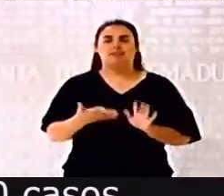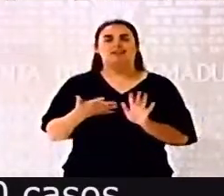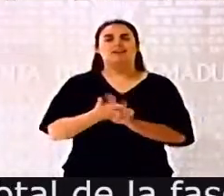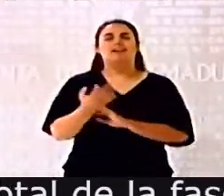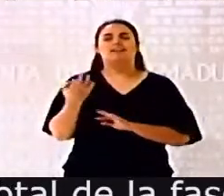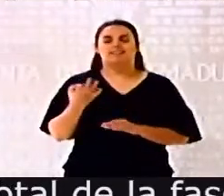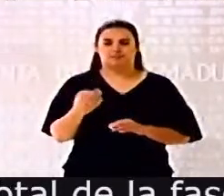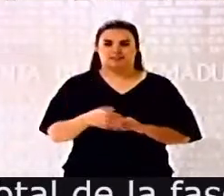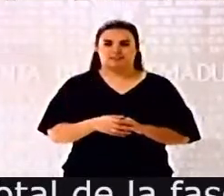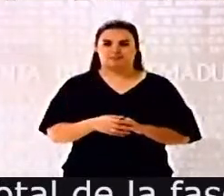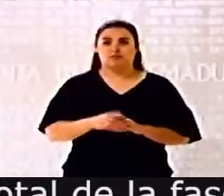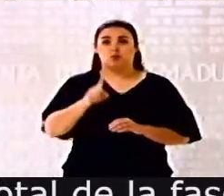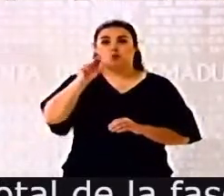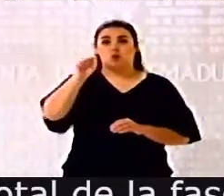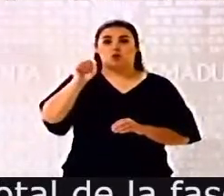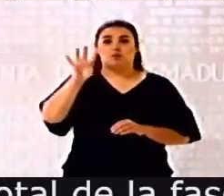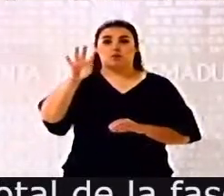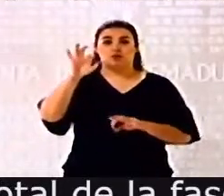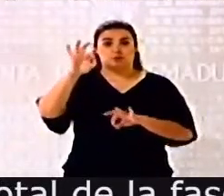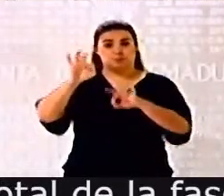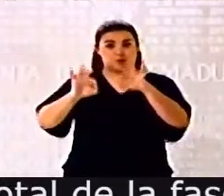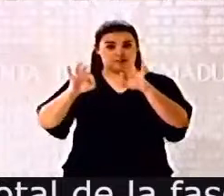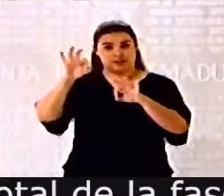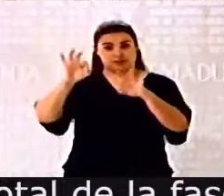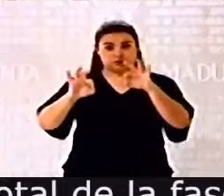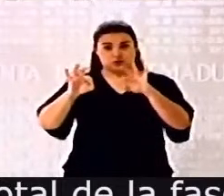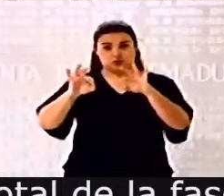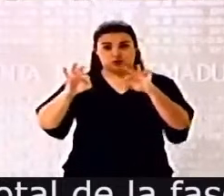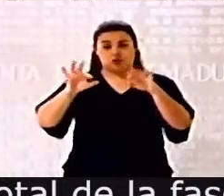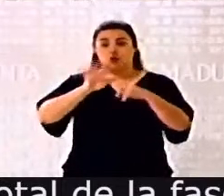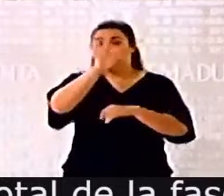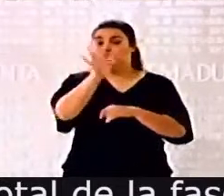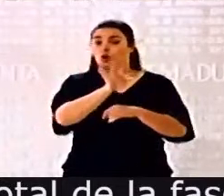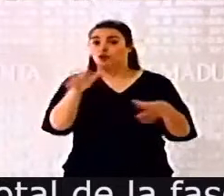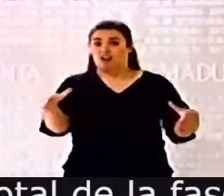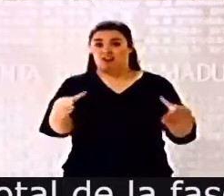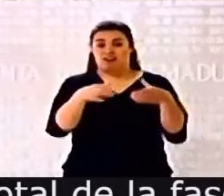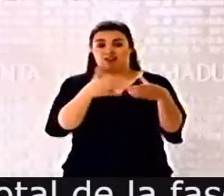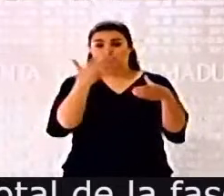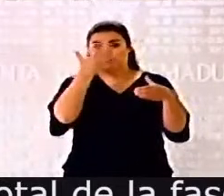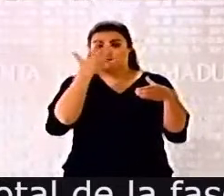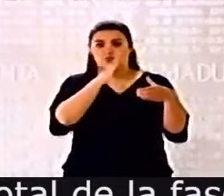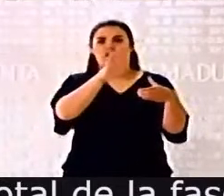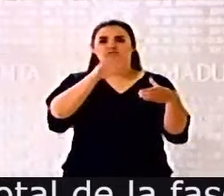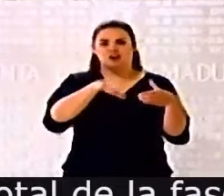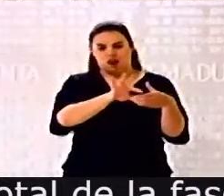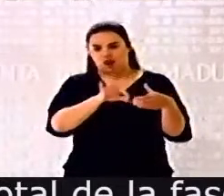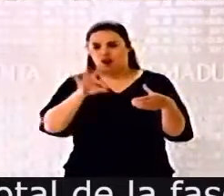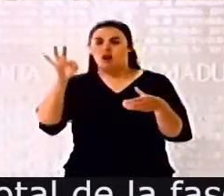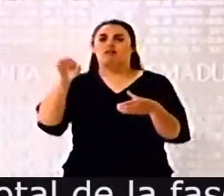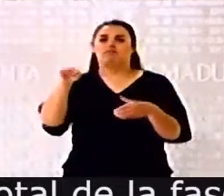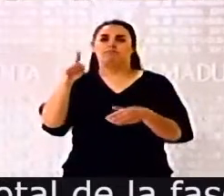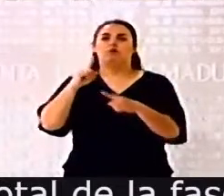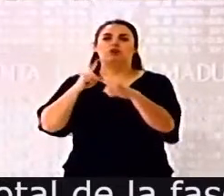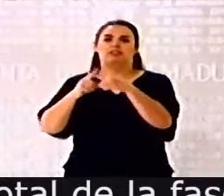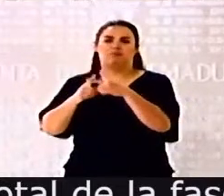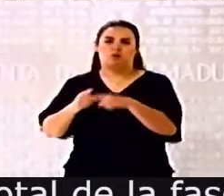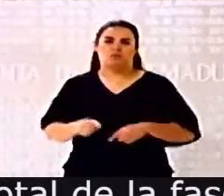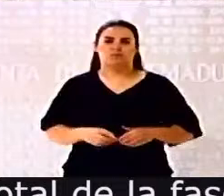decir, el 1,4% del total de los sospechosos al final fue positivo.